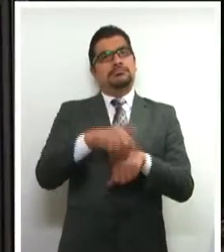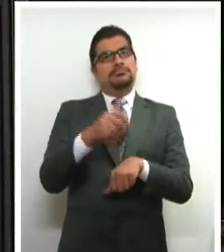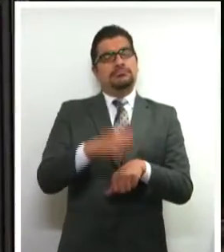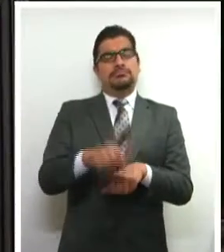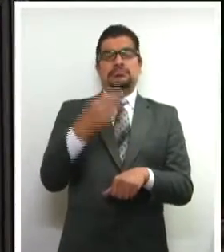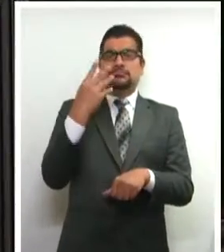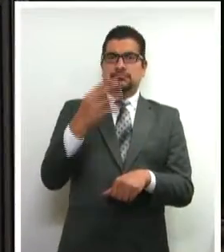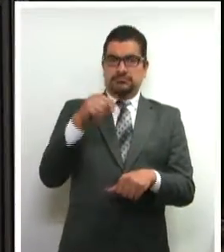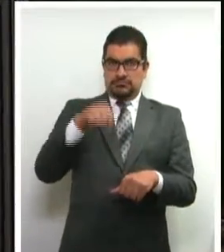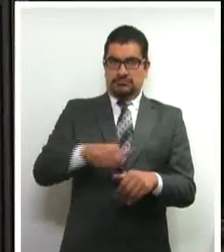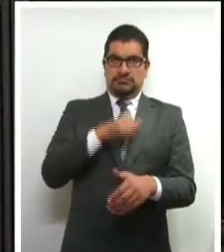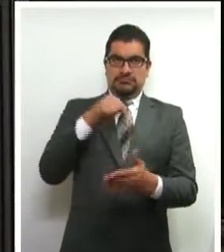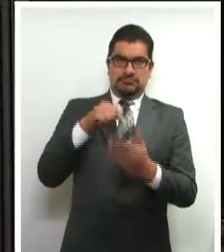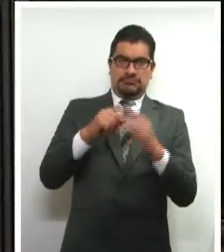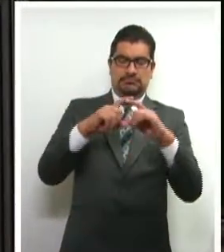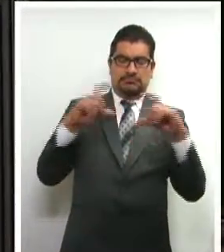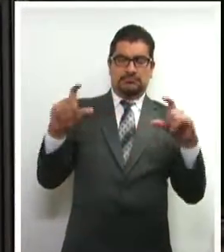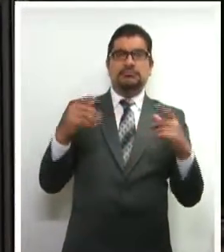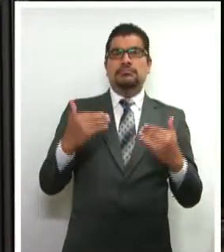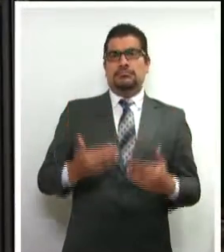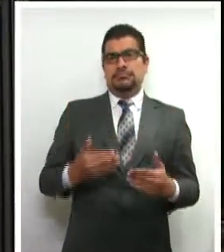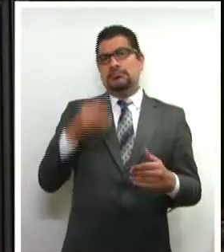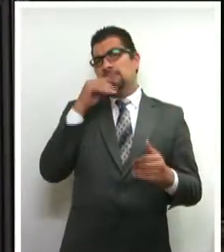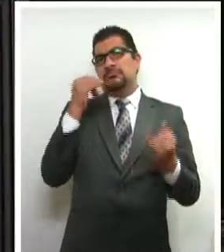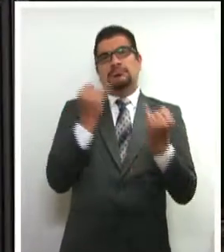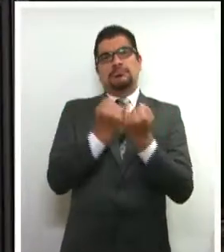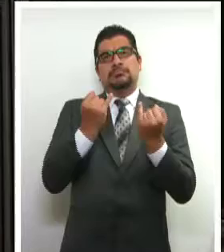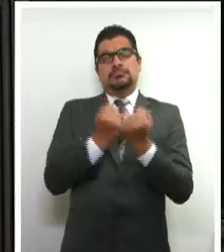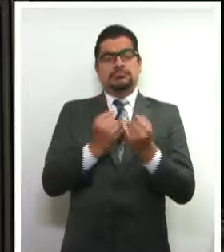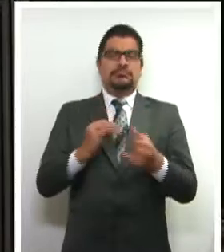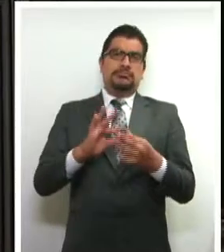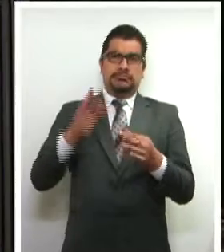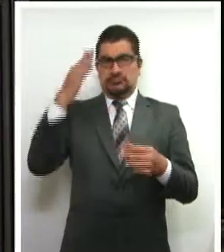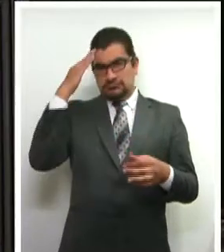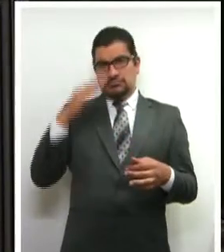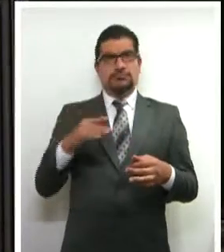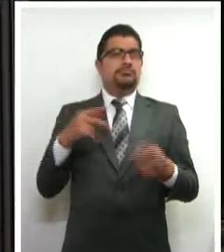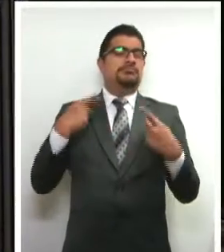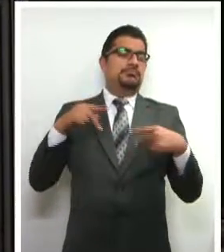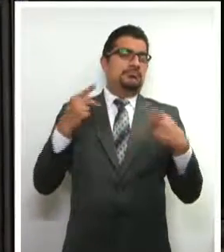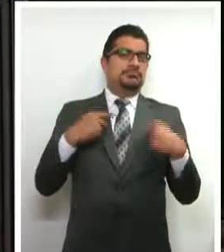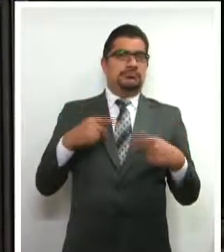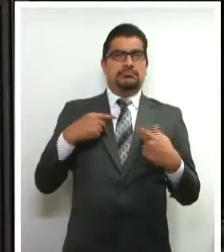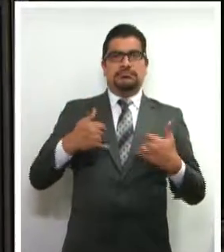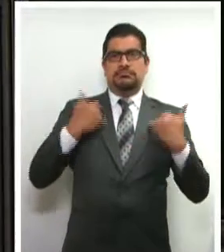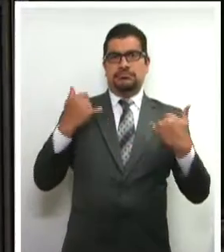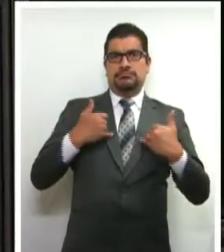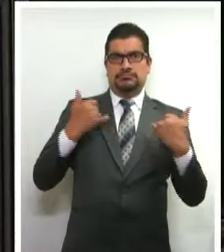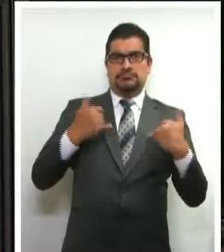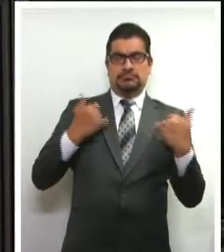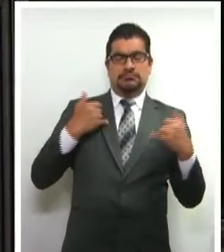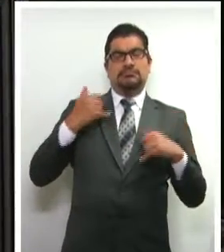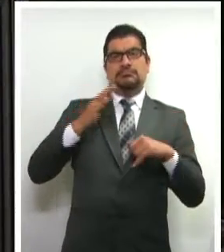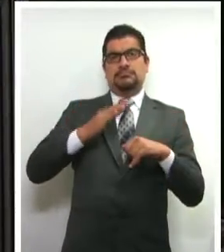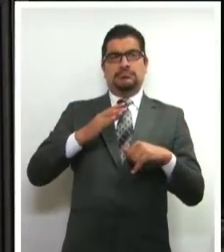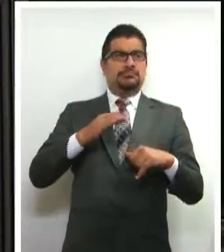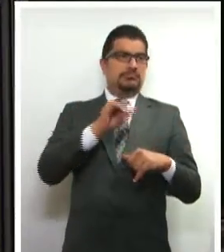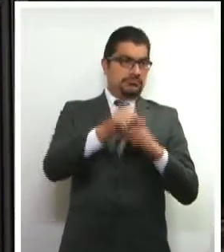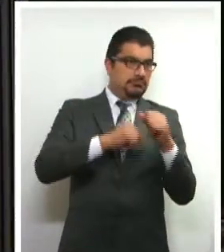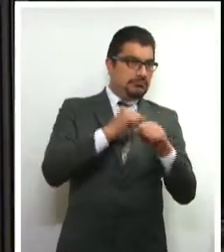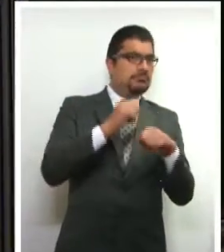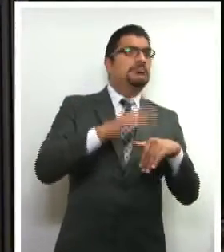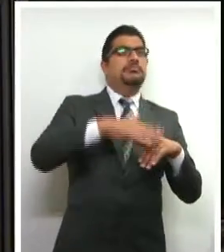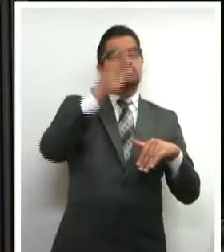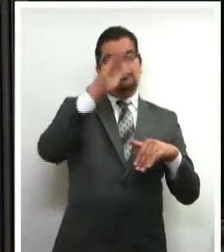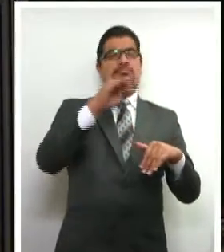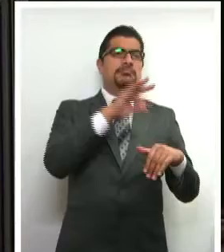número 4 de este mismo apartado, reconocer que las personas jóvenes mayores de 16 años tienen derecho a